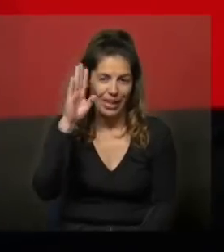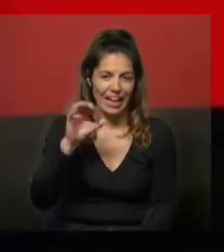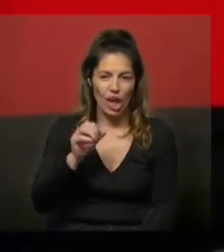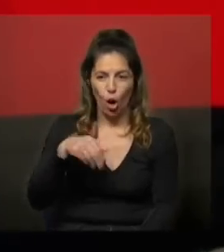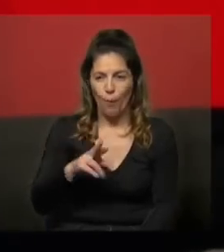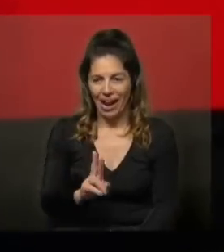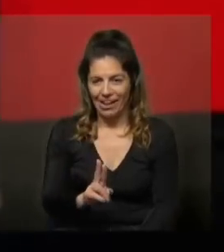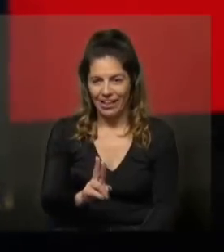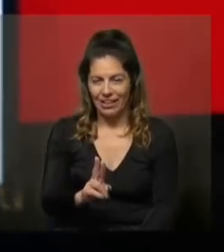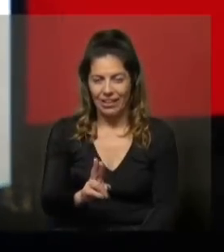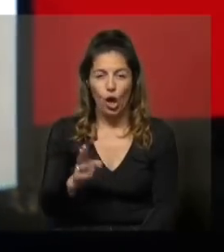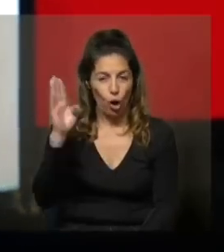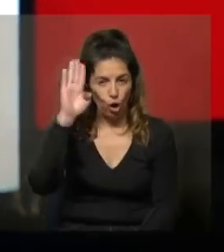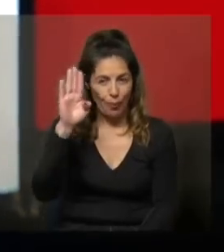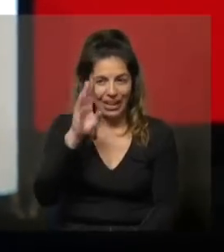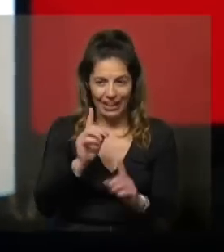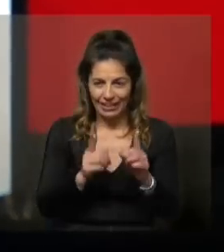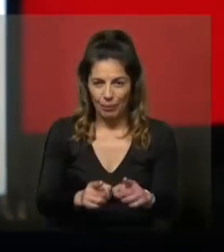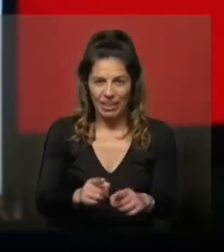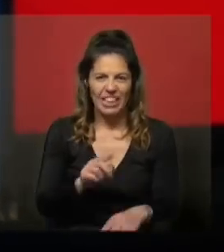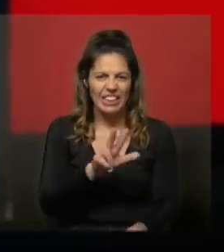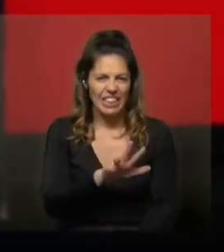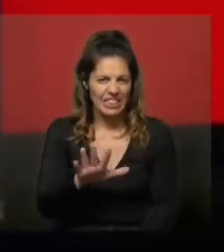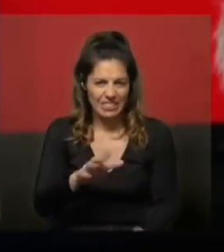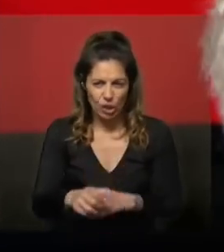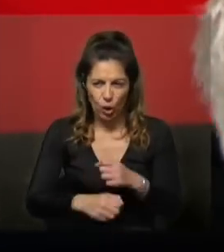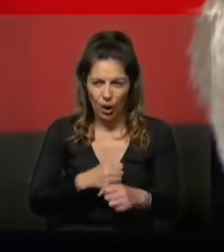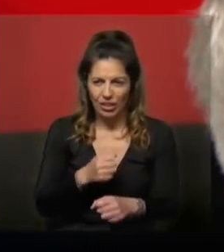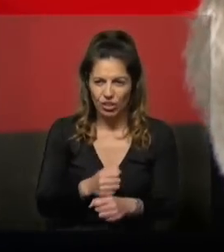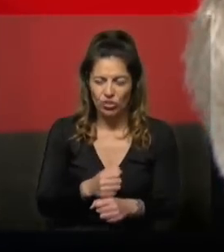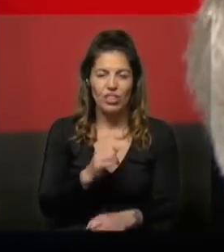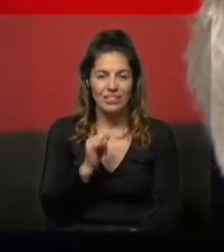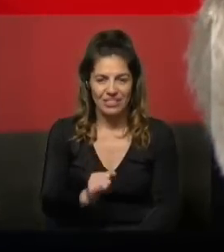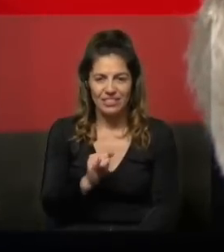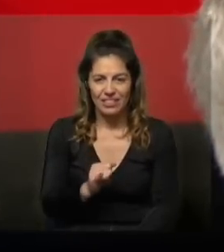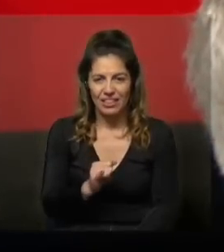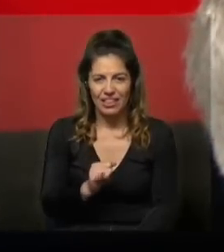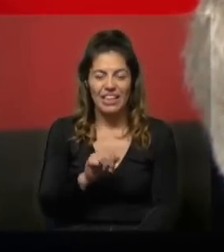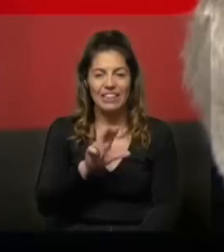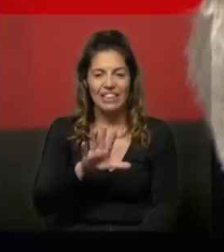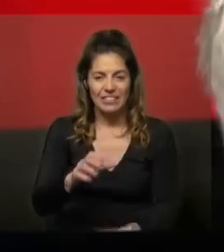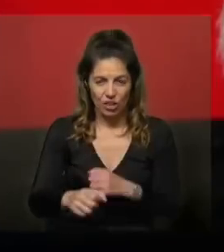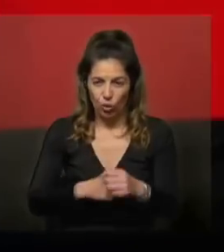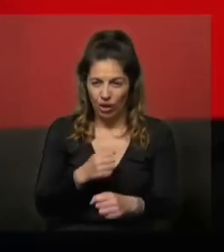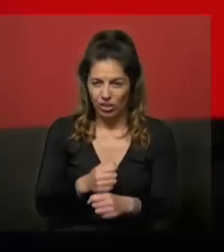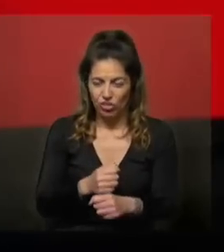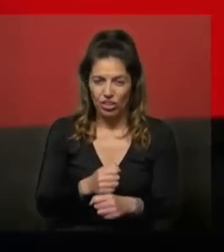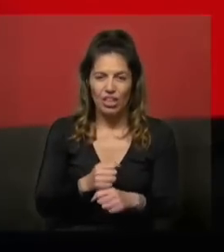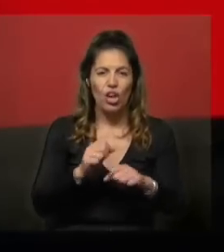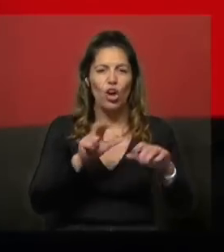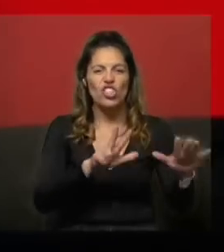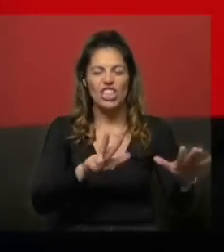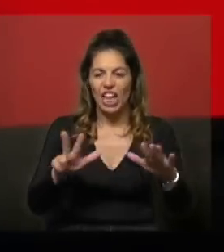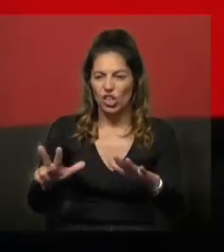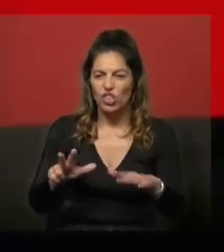merece 35 años Sí claro a 75 años no en el